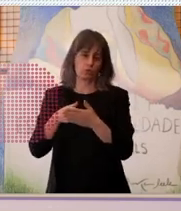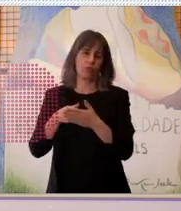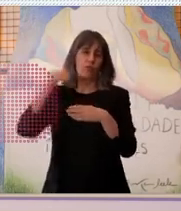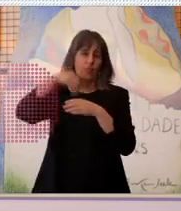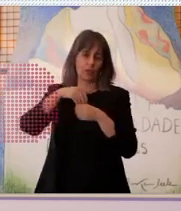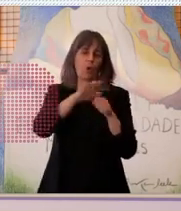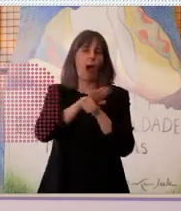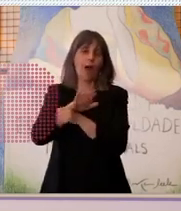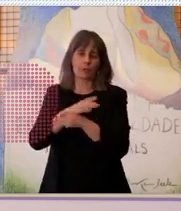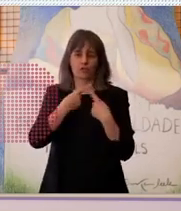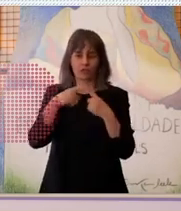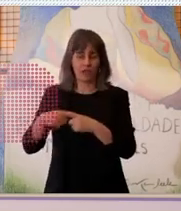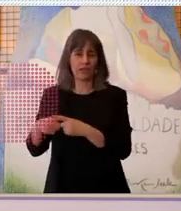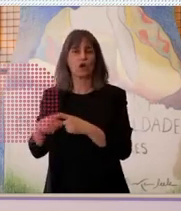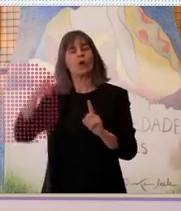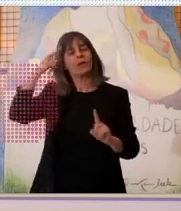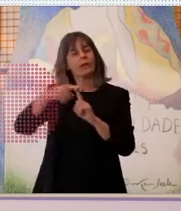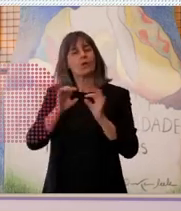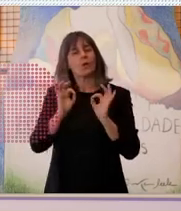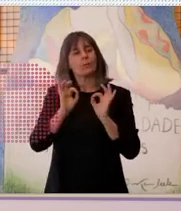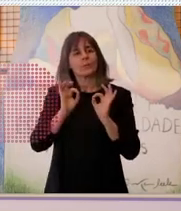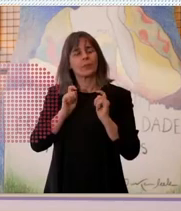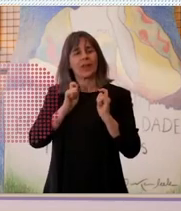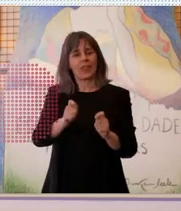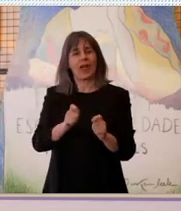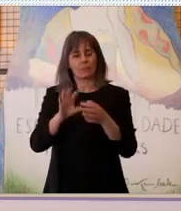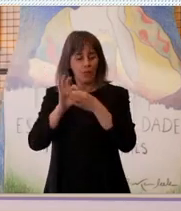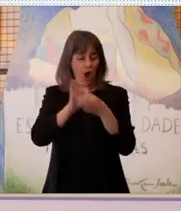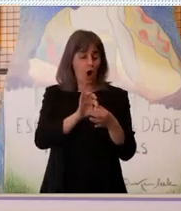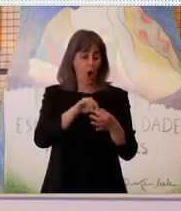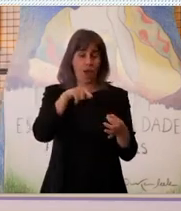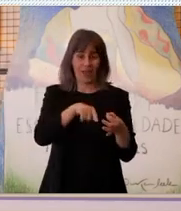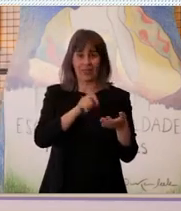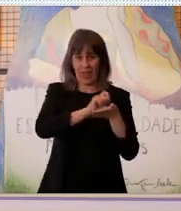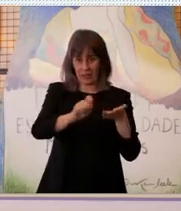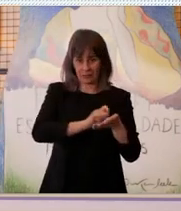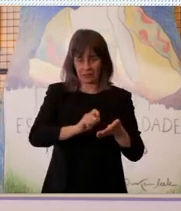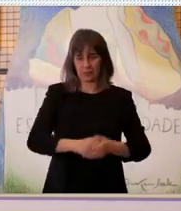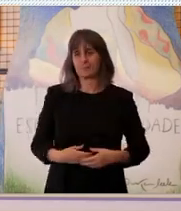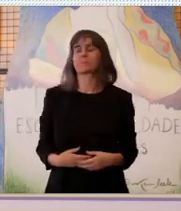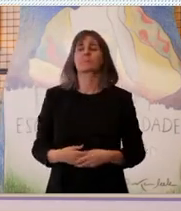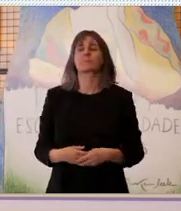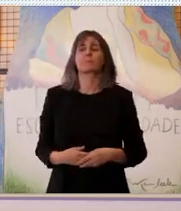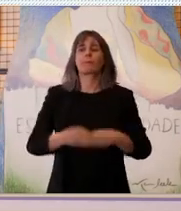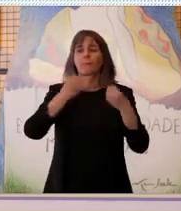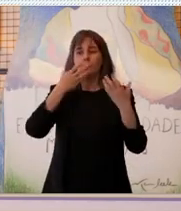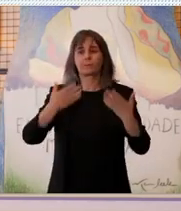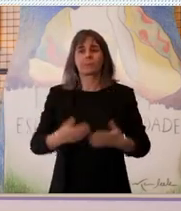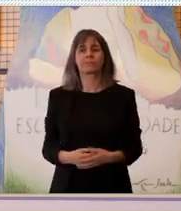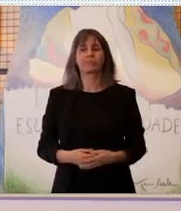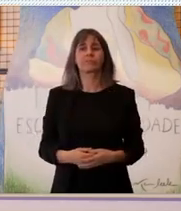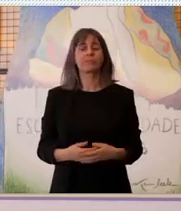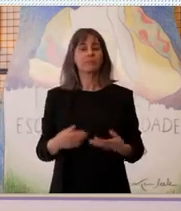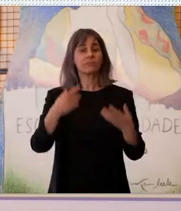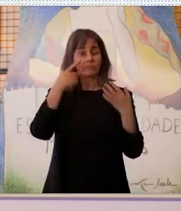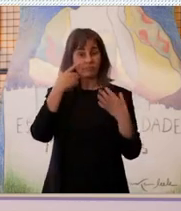tratar de dar coherencia a esto que tengo aquí en este cuaderno aquí aquí etcétera bueno en realidad